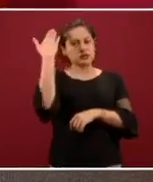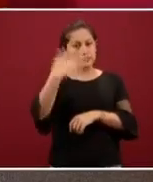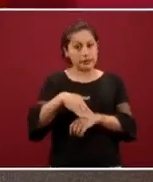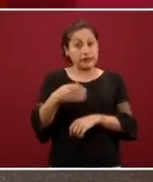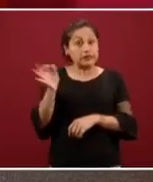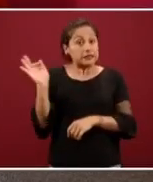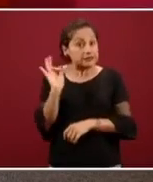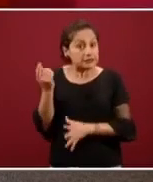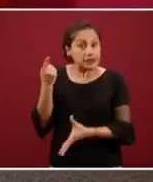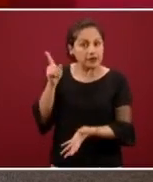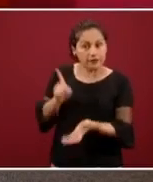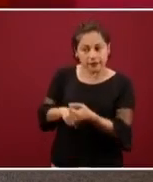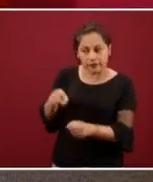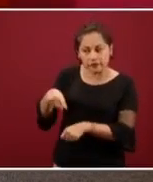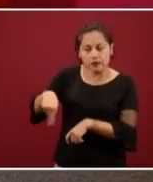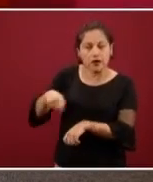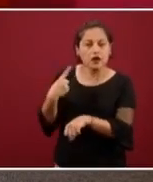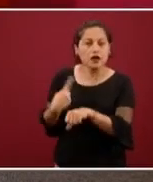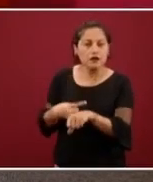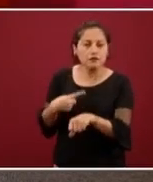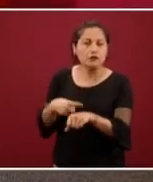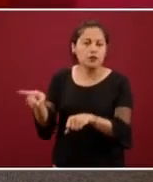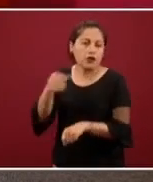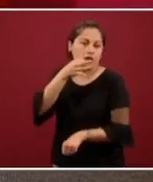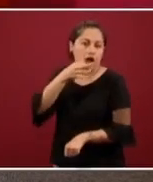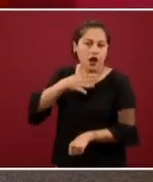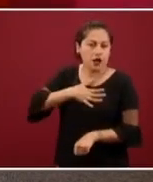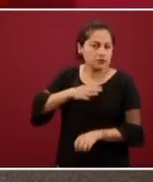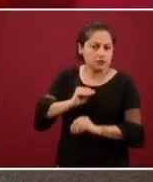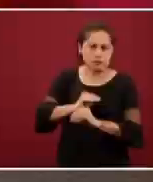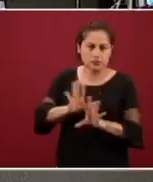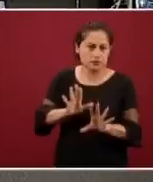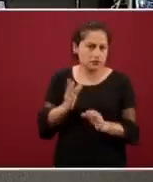casos, si fuera así, estarán reportando lo correspondiente.